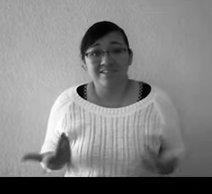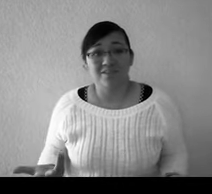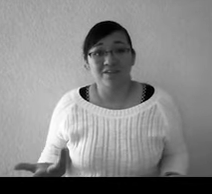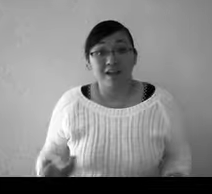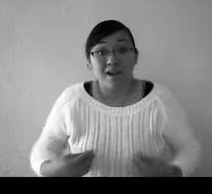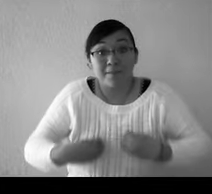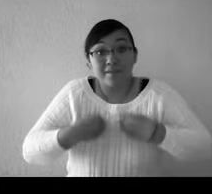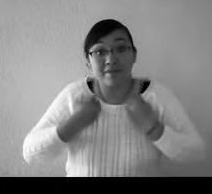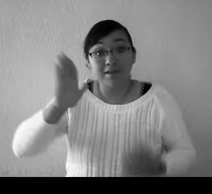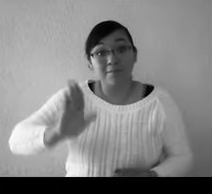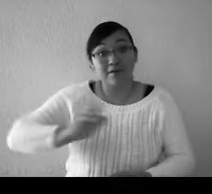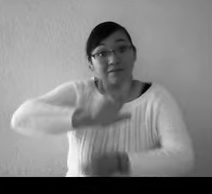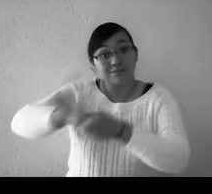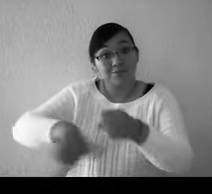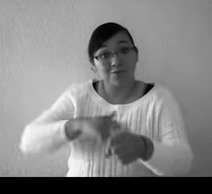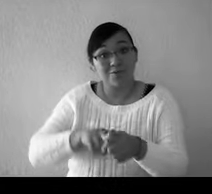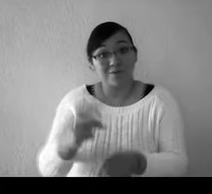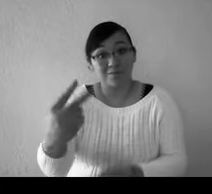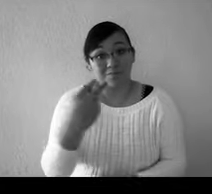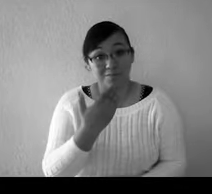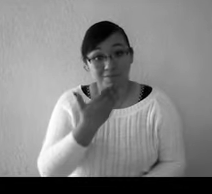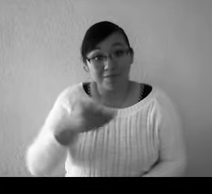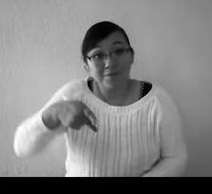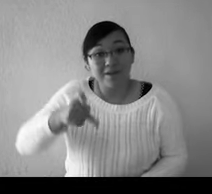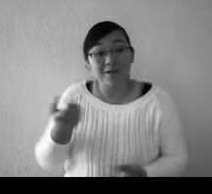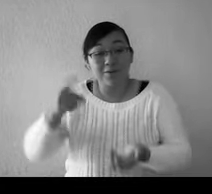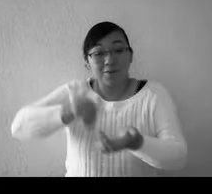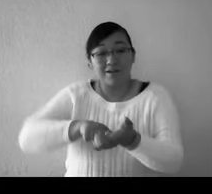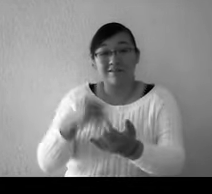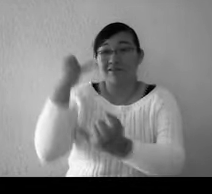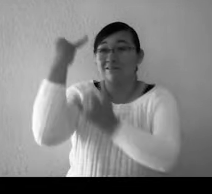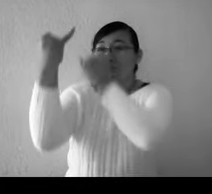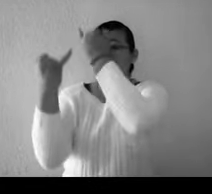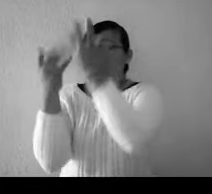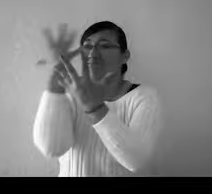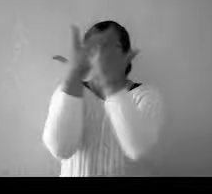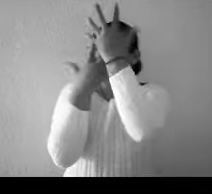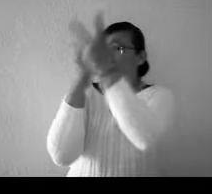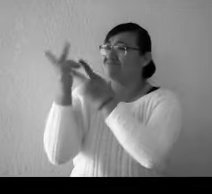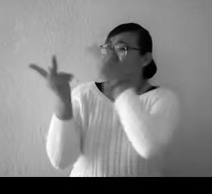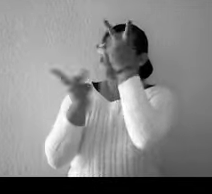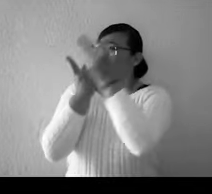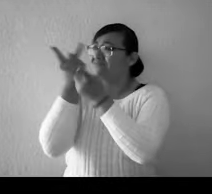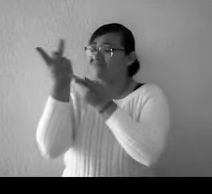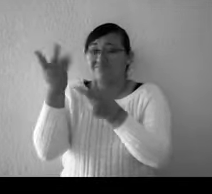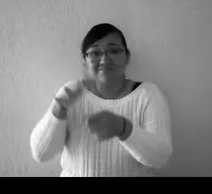Que la vida parezca normal, en mi cabeza gira un huracán.